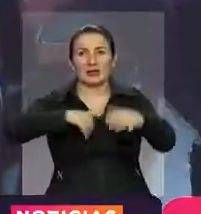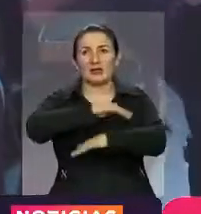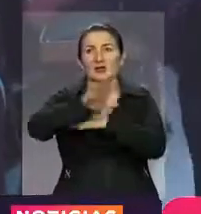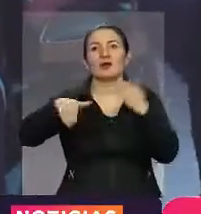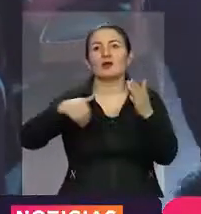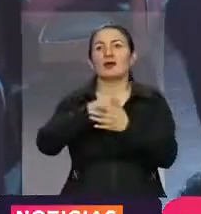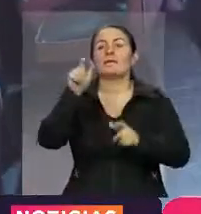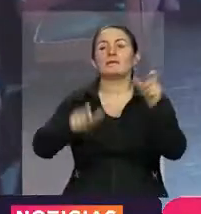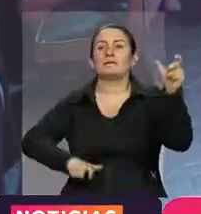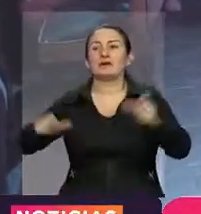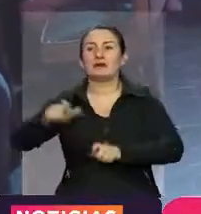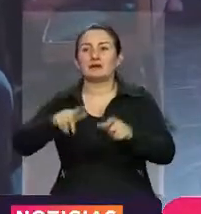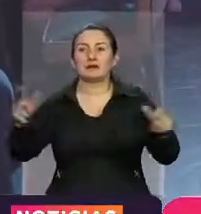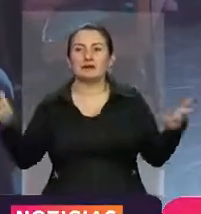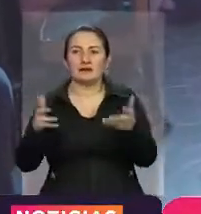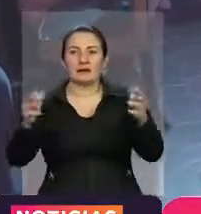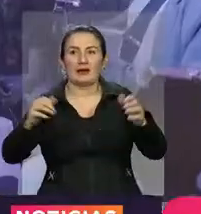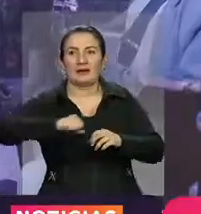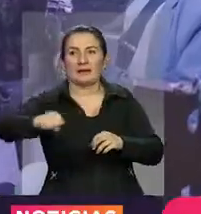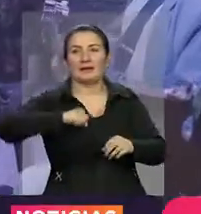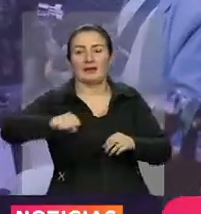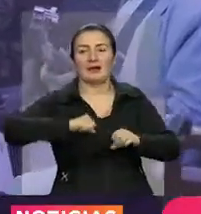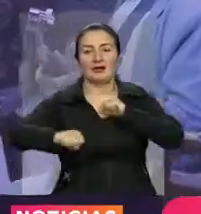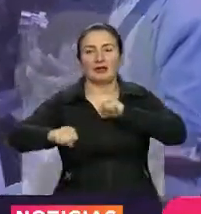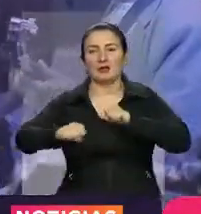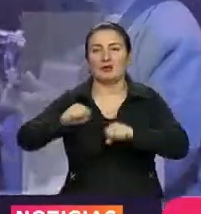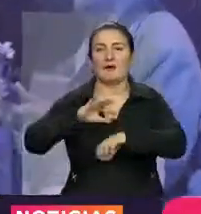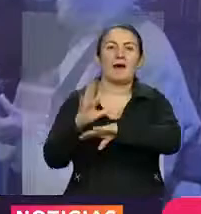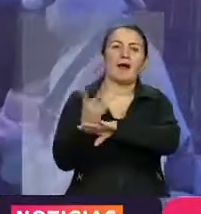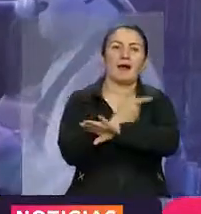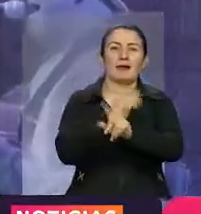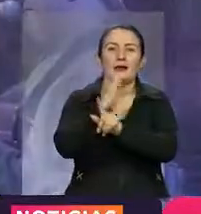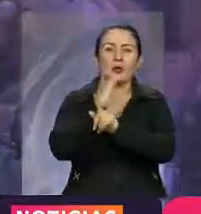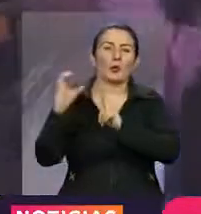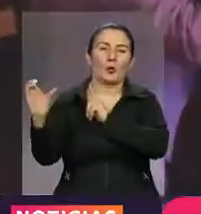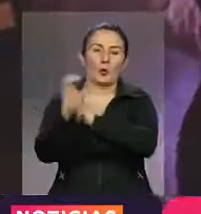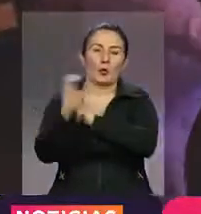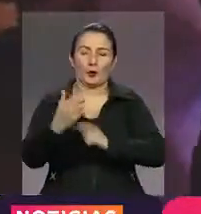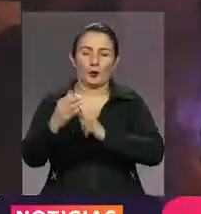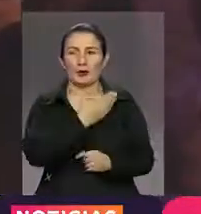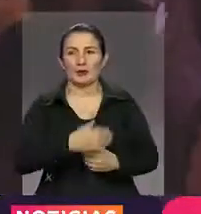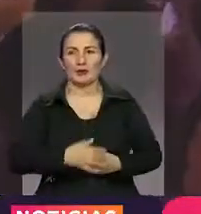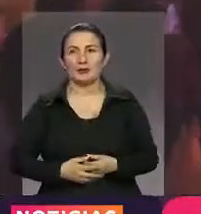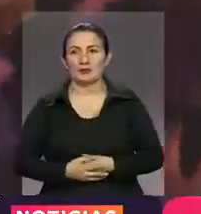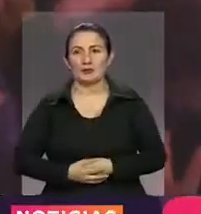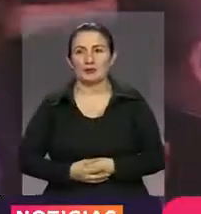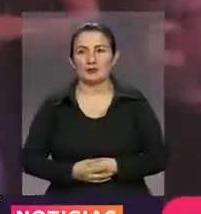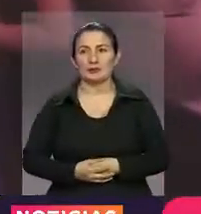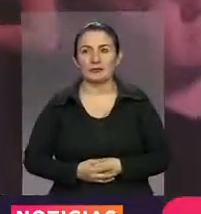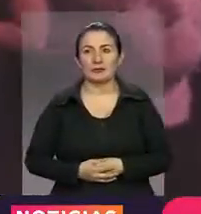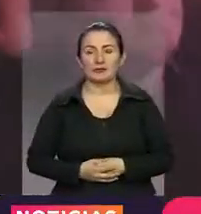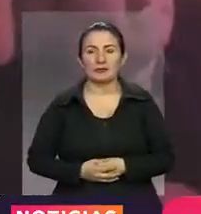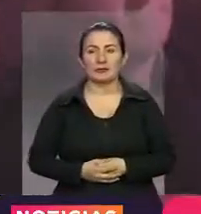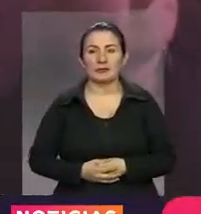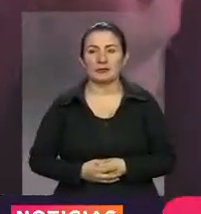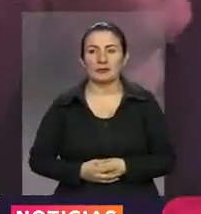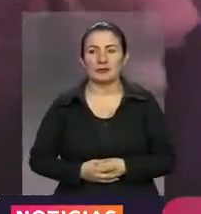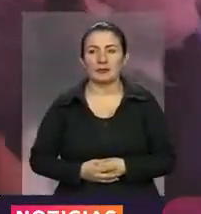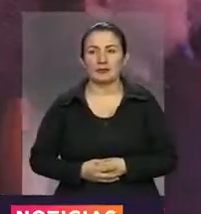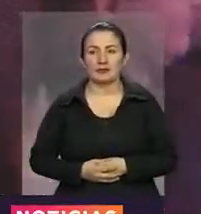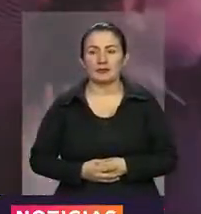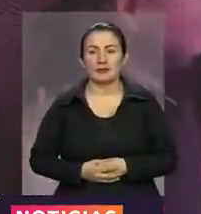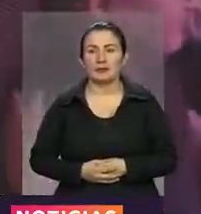establecimiento que mantiene vivo su derecho de promover el arte y la cultura en todas sus expresiones.